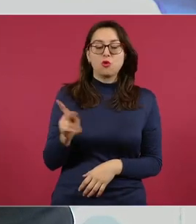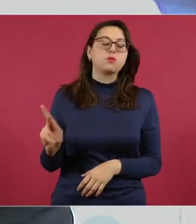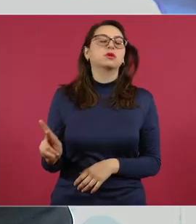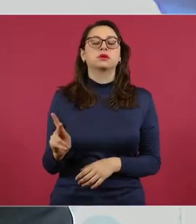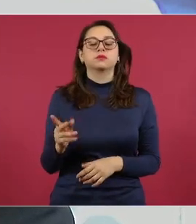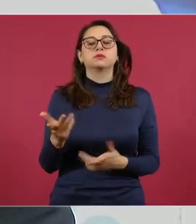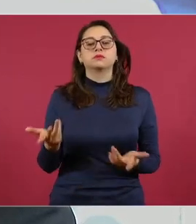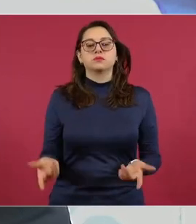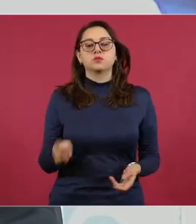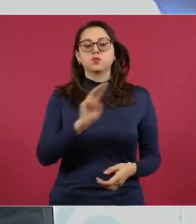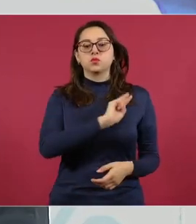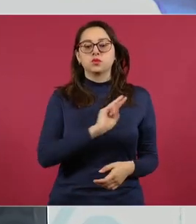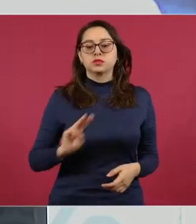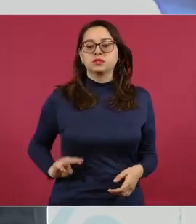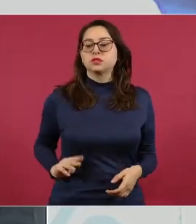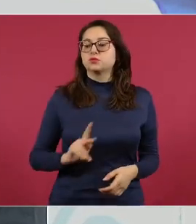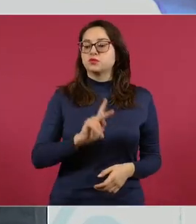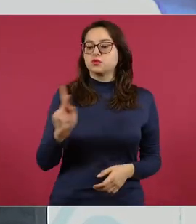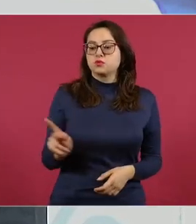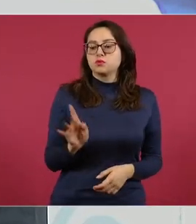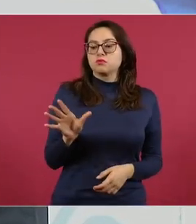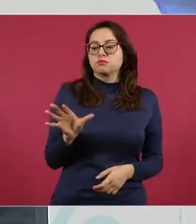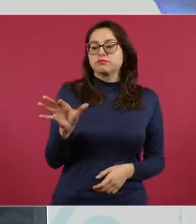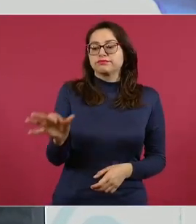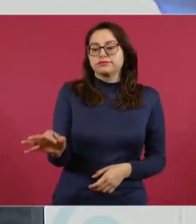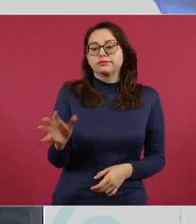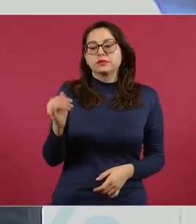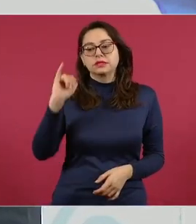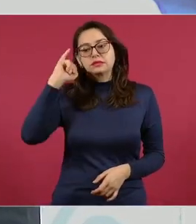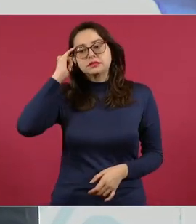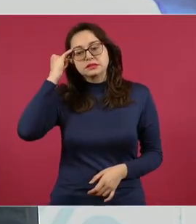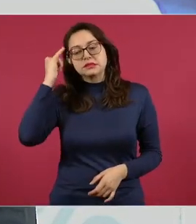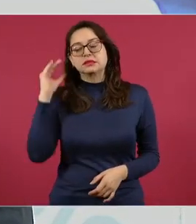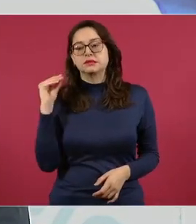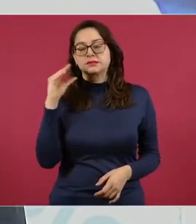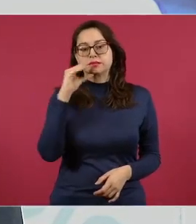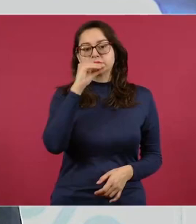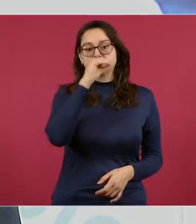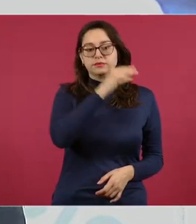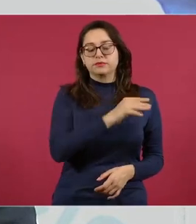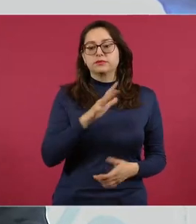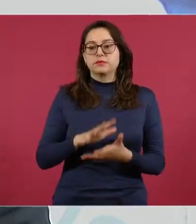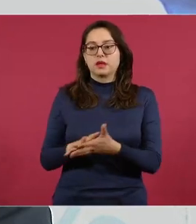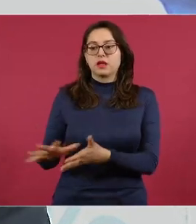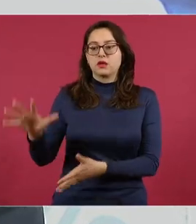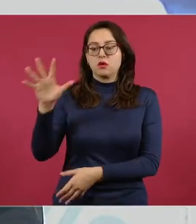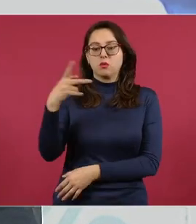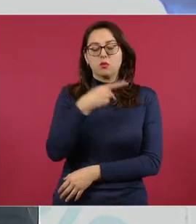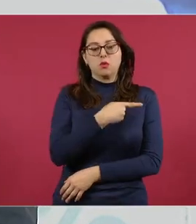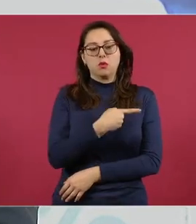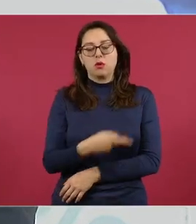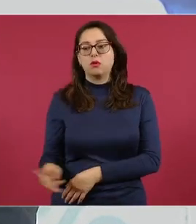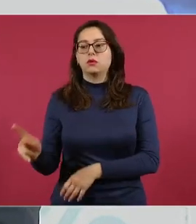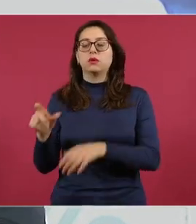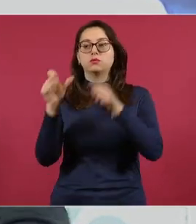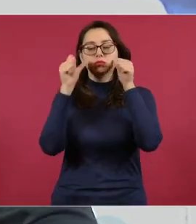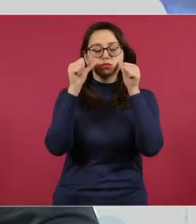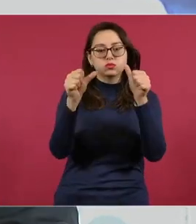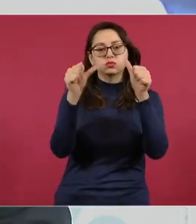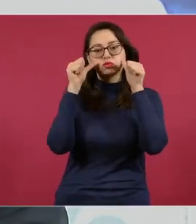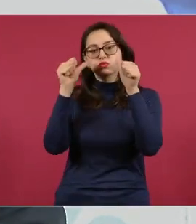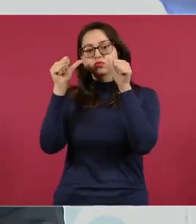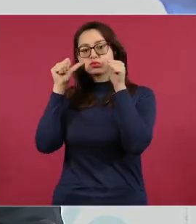municipios, entidades con población indígena y afromexicana, así como en mayores condiciones de pobreza y carencia de servicios